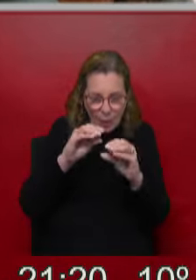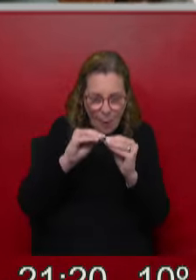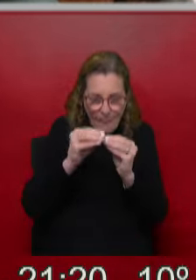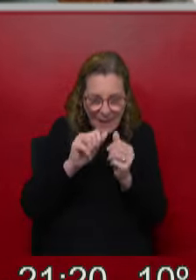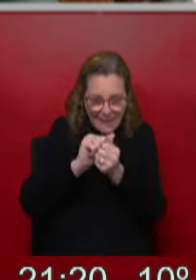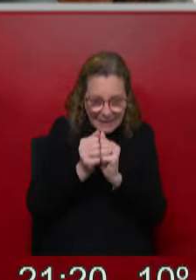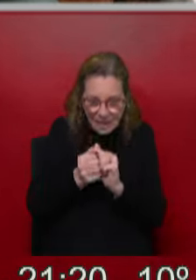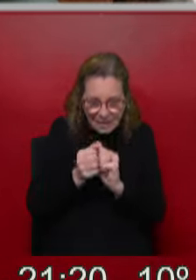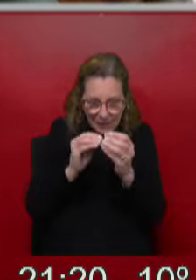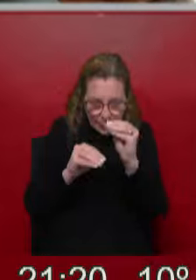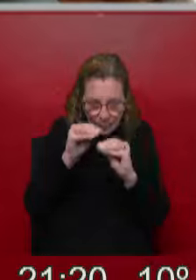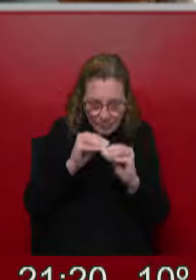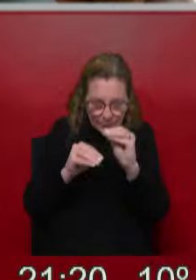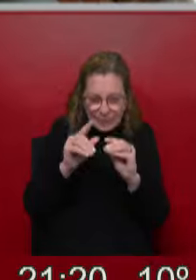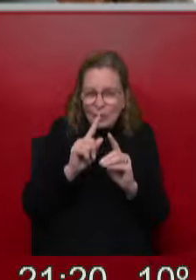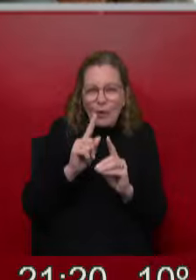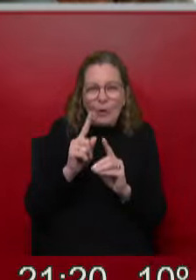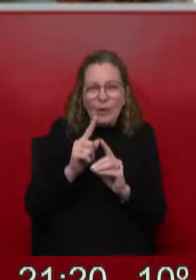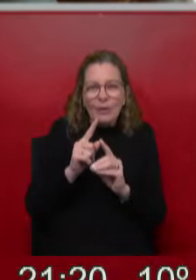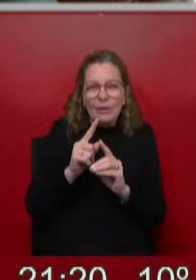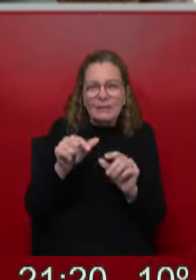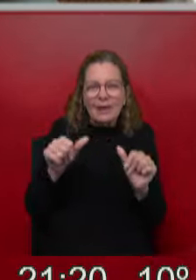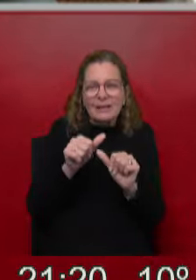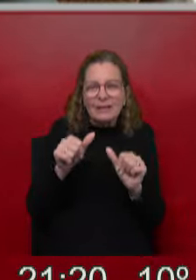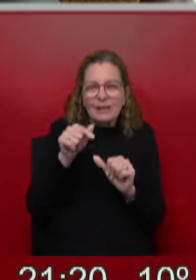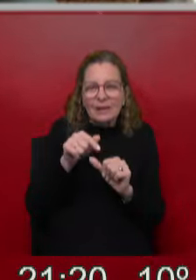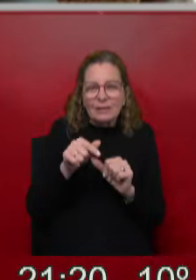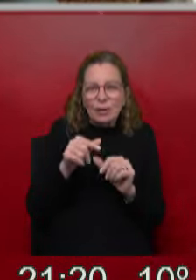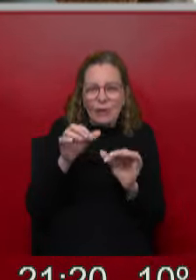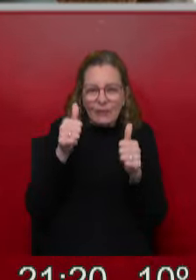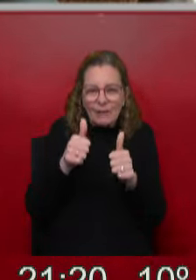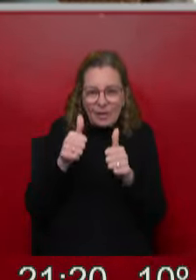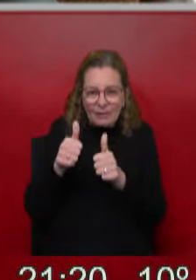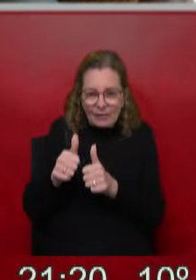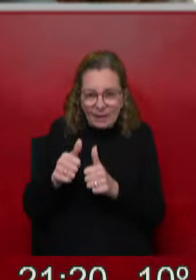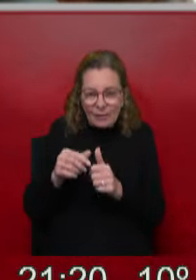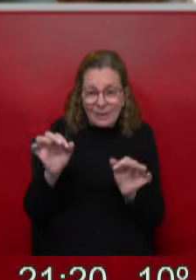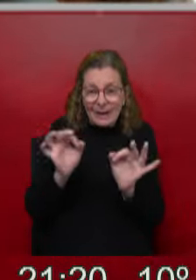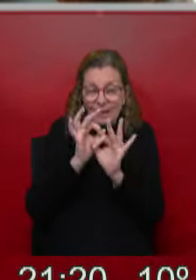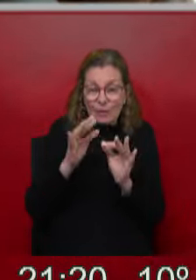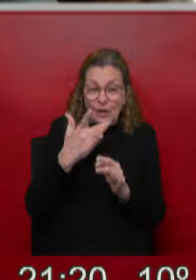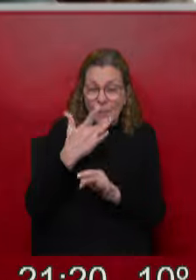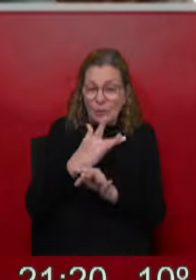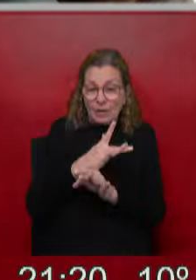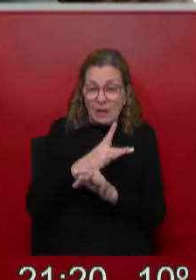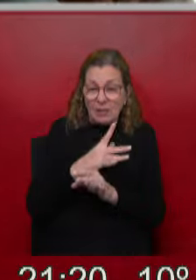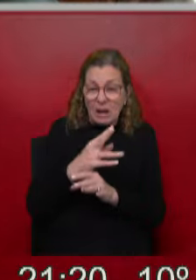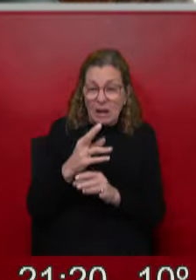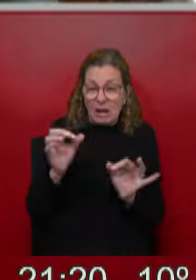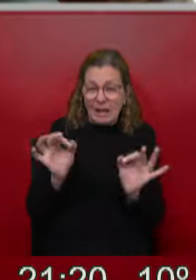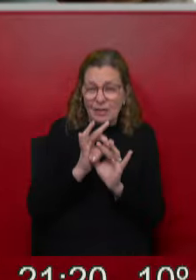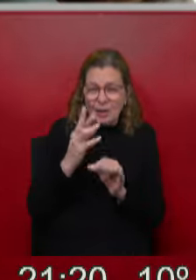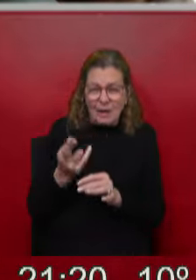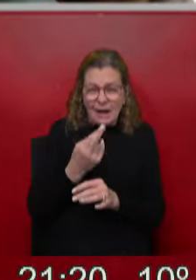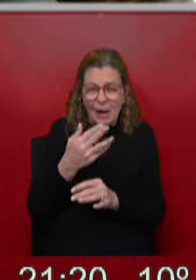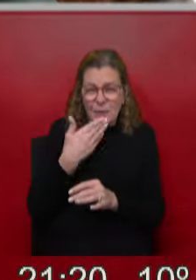es una matemática de mente. No es que si vos haces esto todo bien, te queda una gran canción. No, hay canciones raras que no entendés bien la